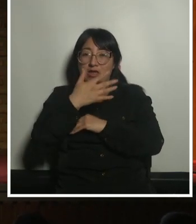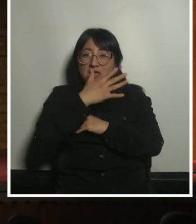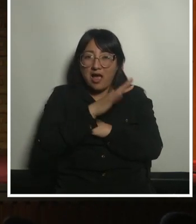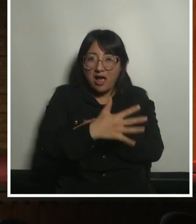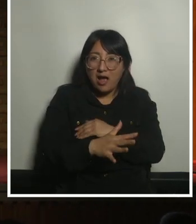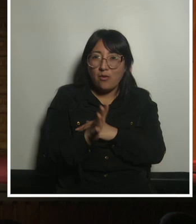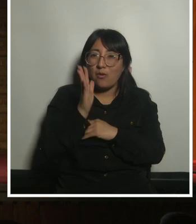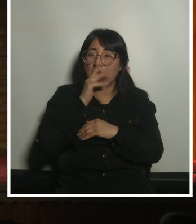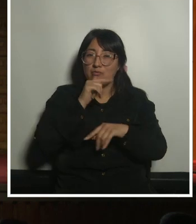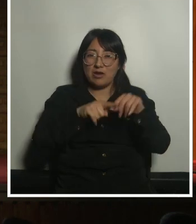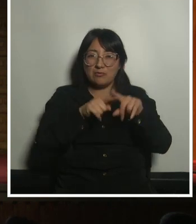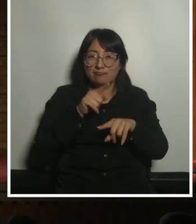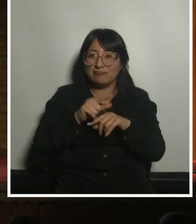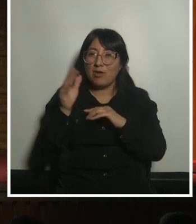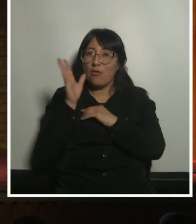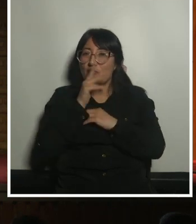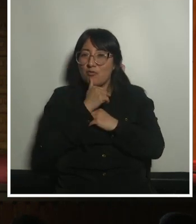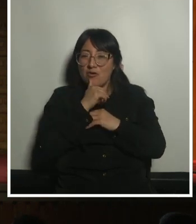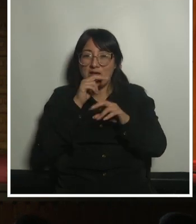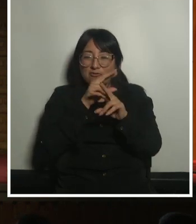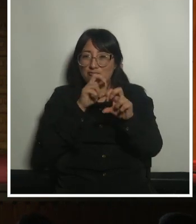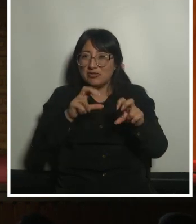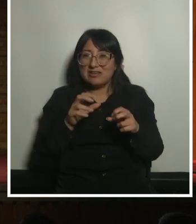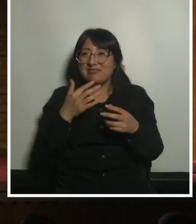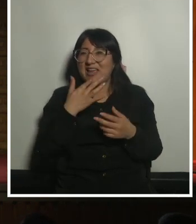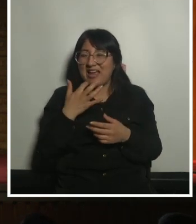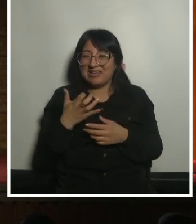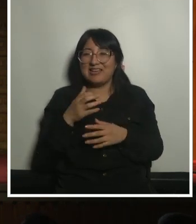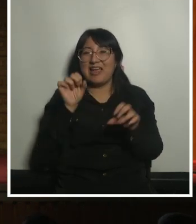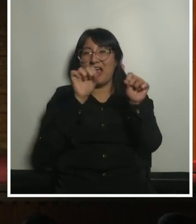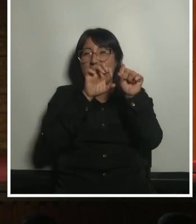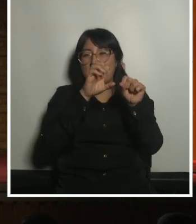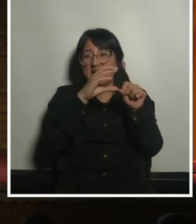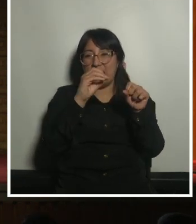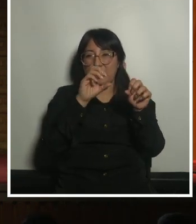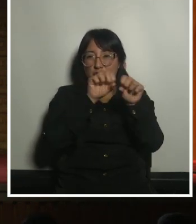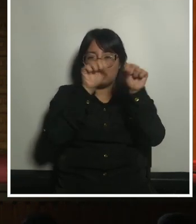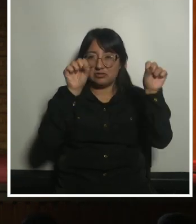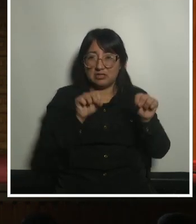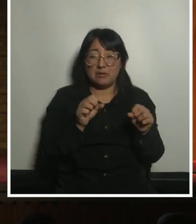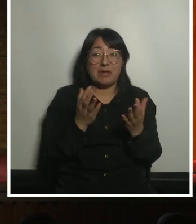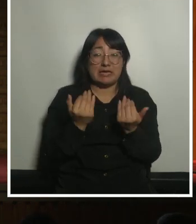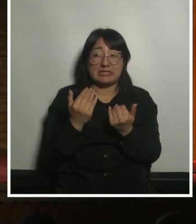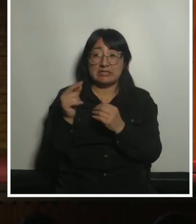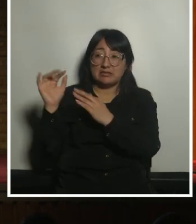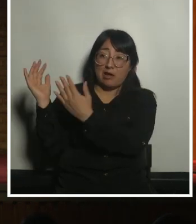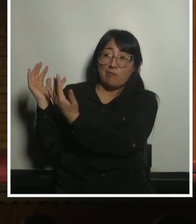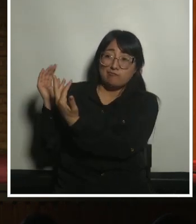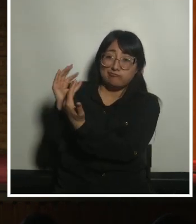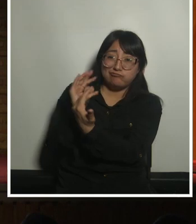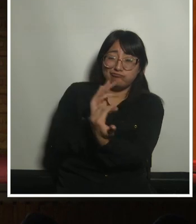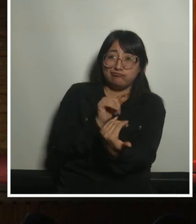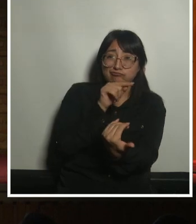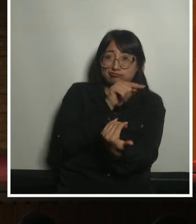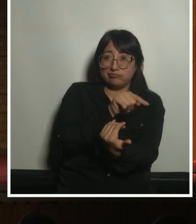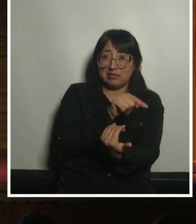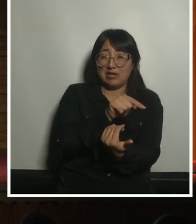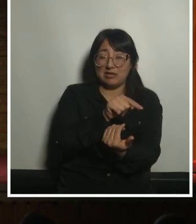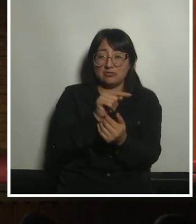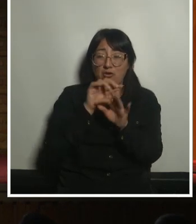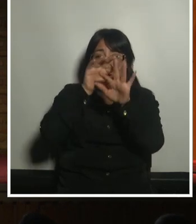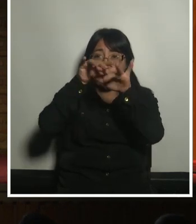ni sedimento, ni nutrientes a los ecosistemas aledaños que necesitan que esos sedimentos sean trasvasijados al